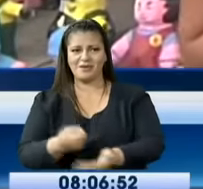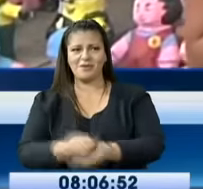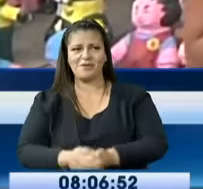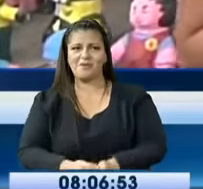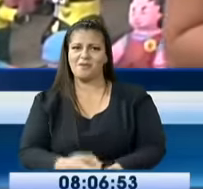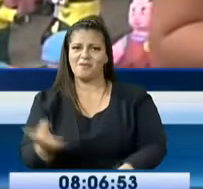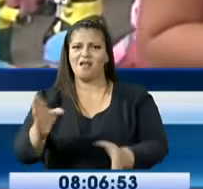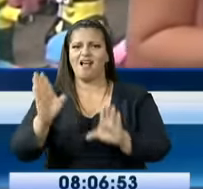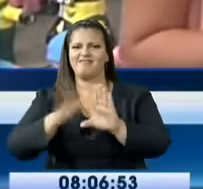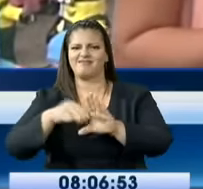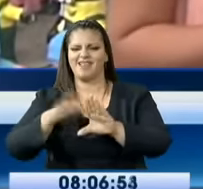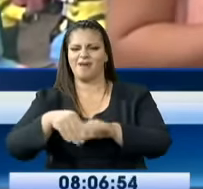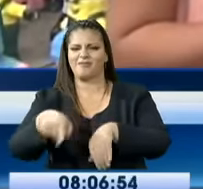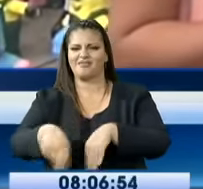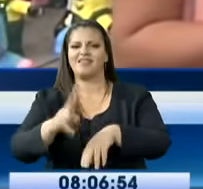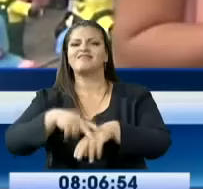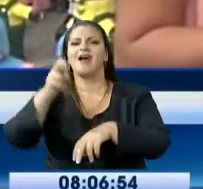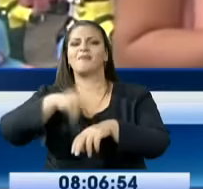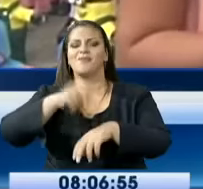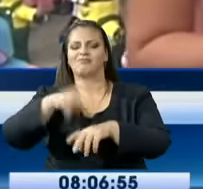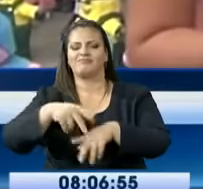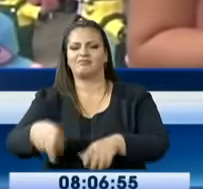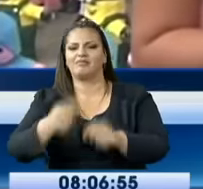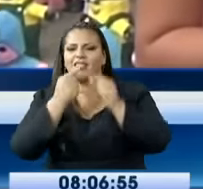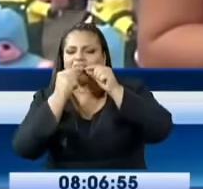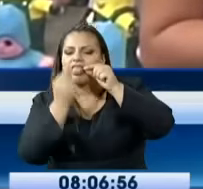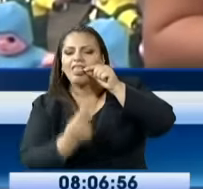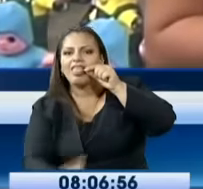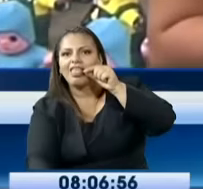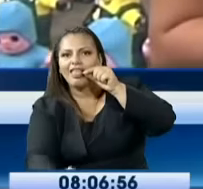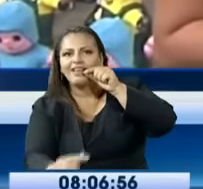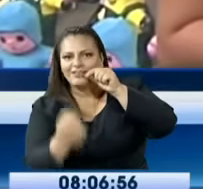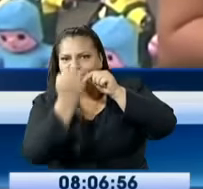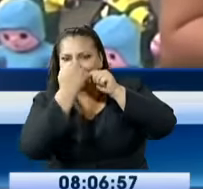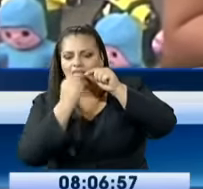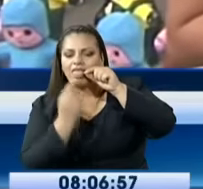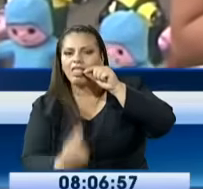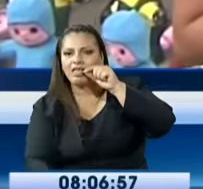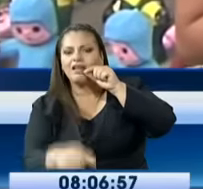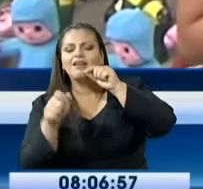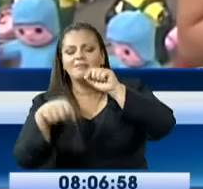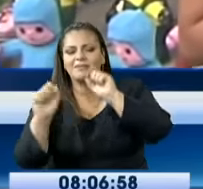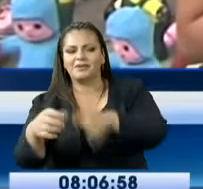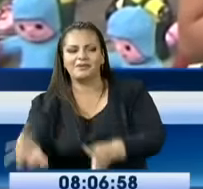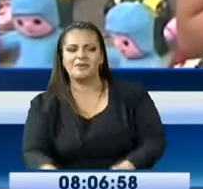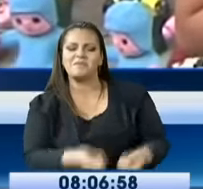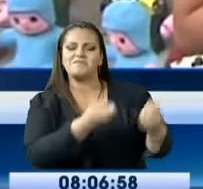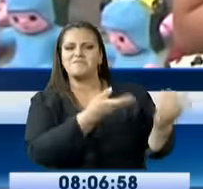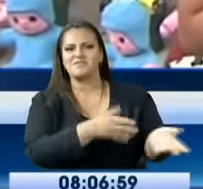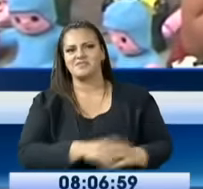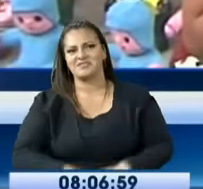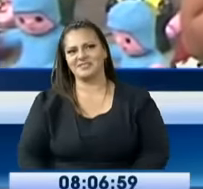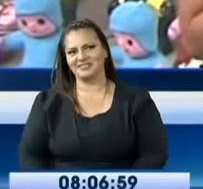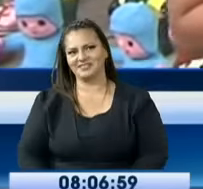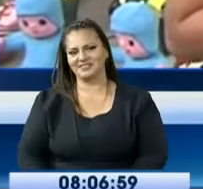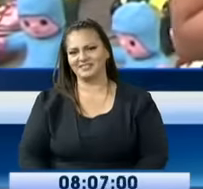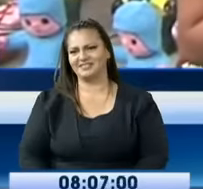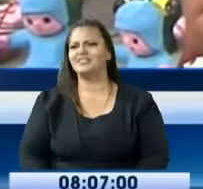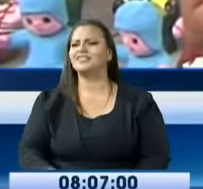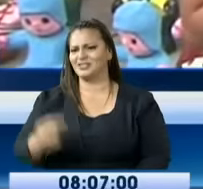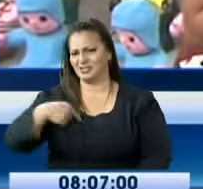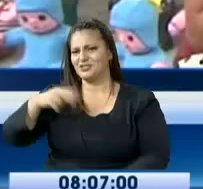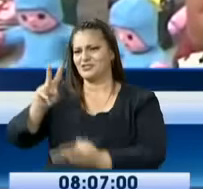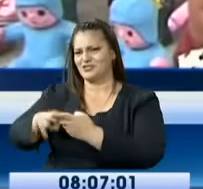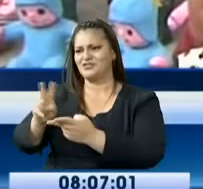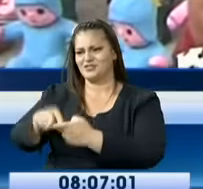¿Quién no tiene una, digo yo? ¿Verdad? Yo tengo una, que a la misma le voy a regalar los 5 yo. A la misma.